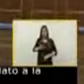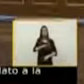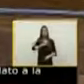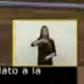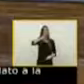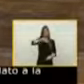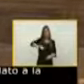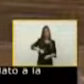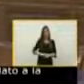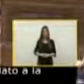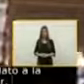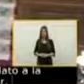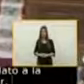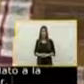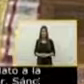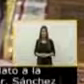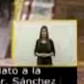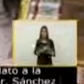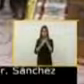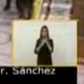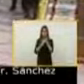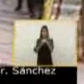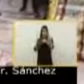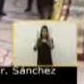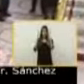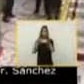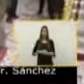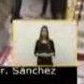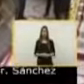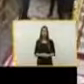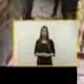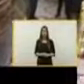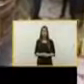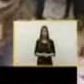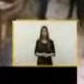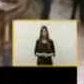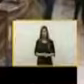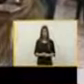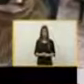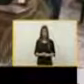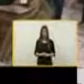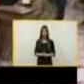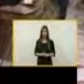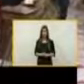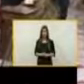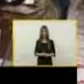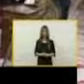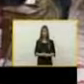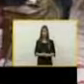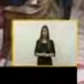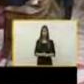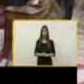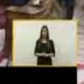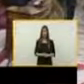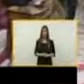se ha producido un acuerdo que es un hito en la historia democrática española en cuanto a dos fuerzas de diferentes ideologías que se